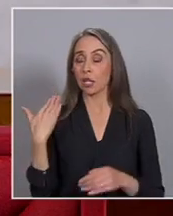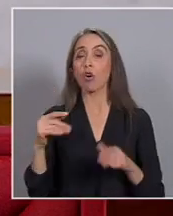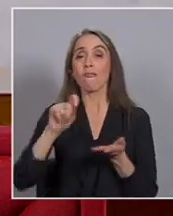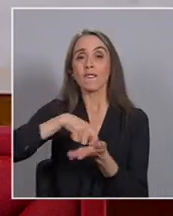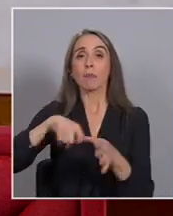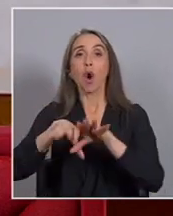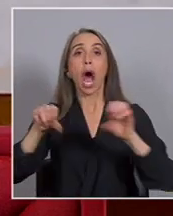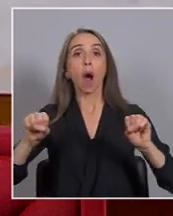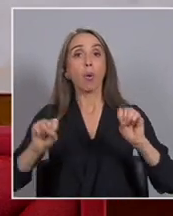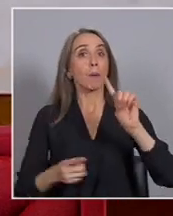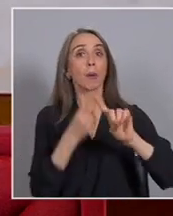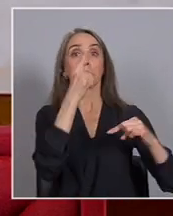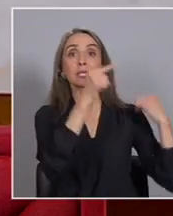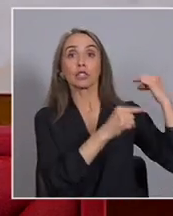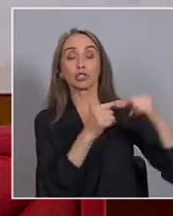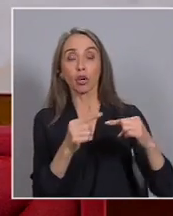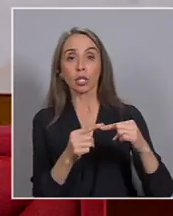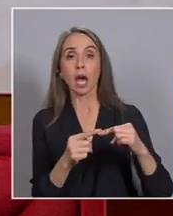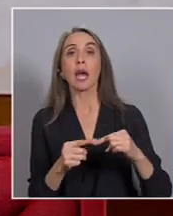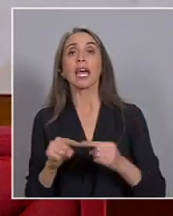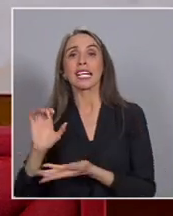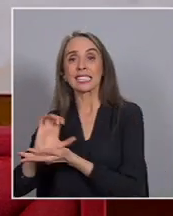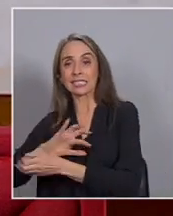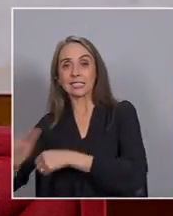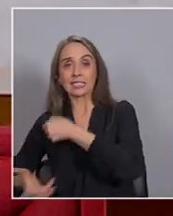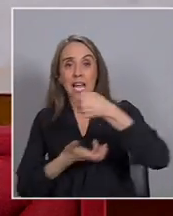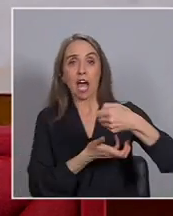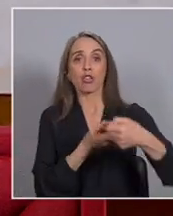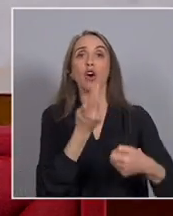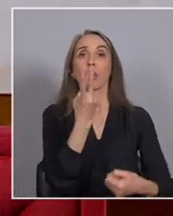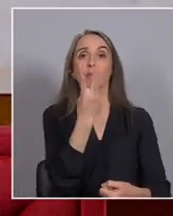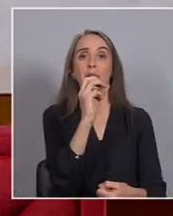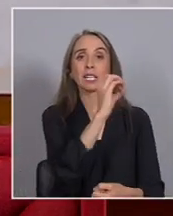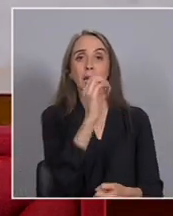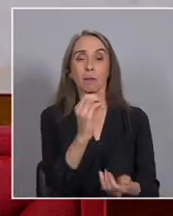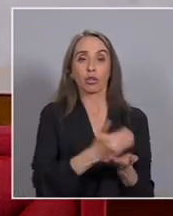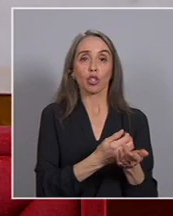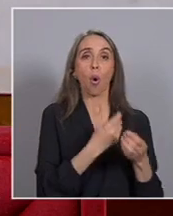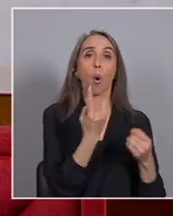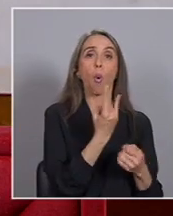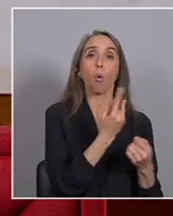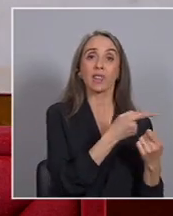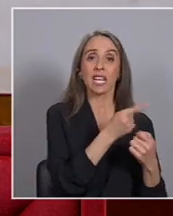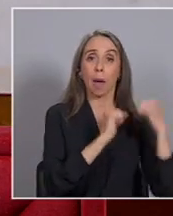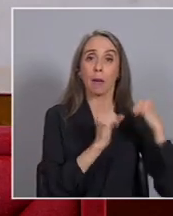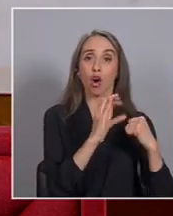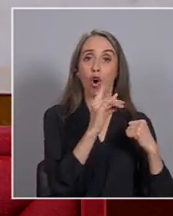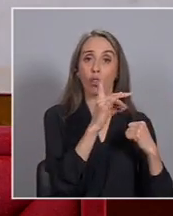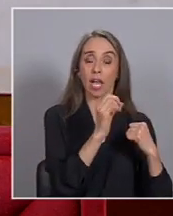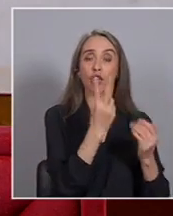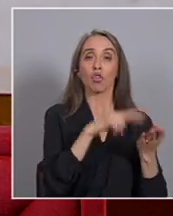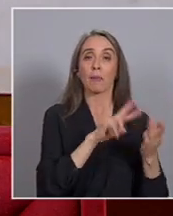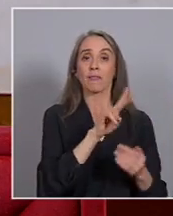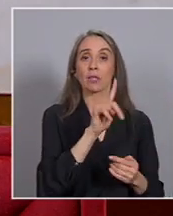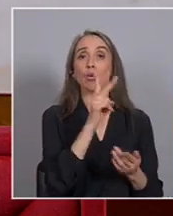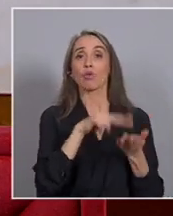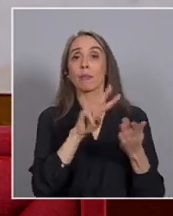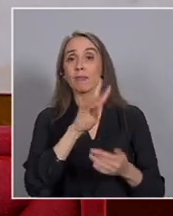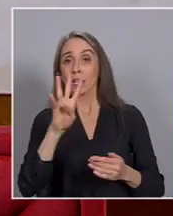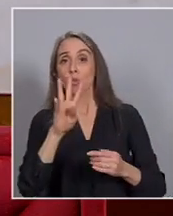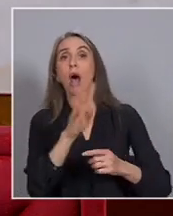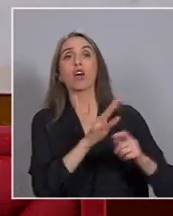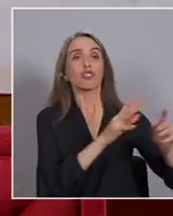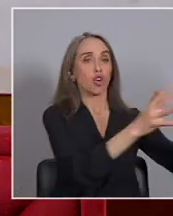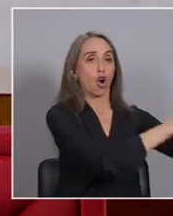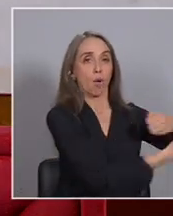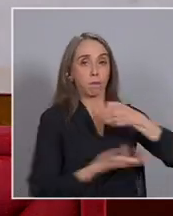acuerdo histórico para reinvertir un promedio del 30% de las utilidades de la empresa entre 2021 y 2024. Porque